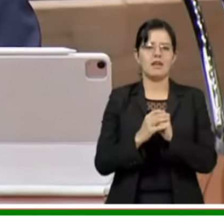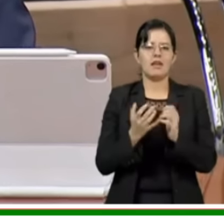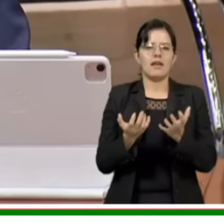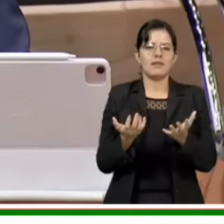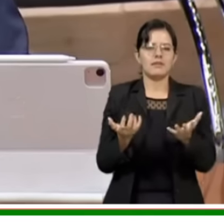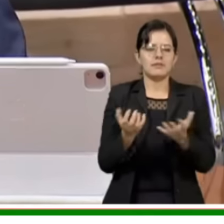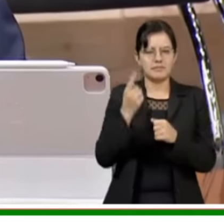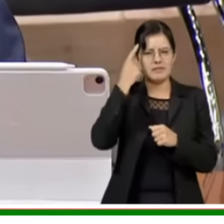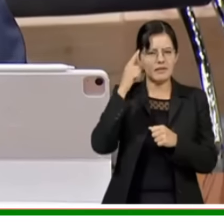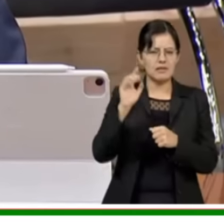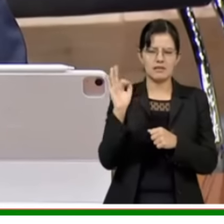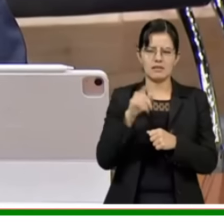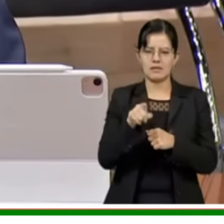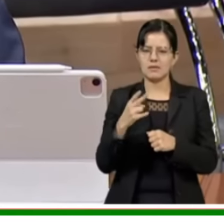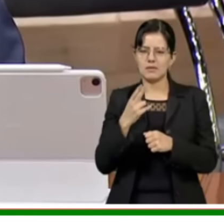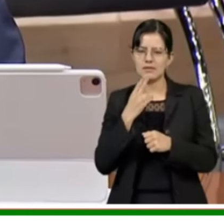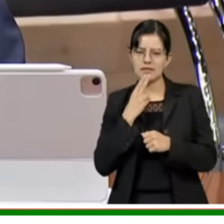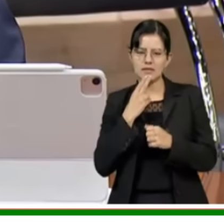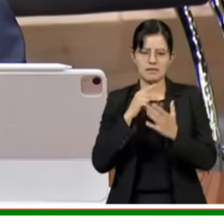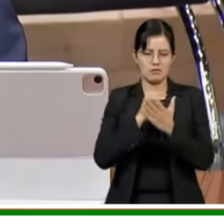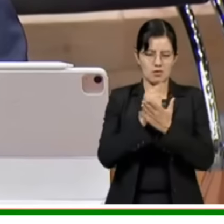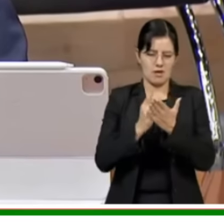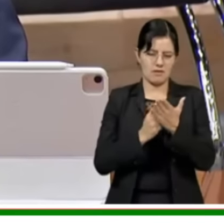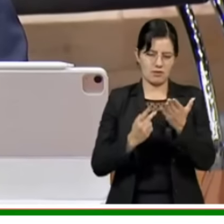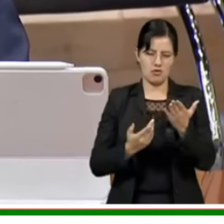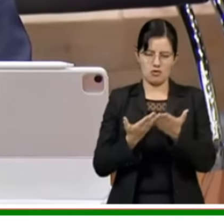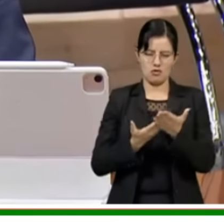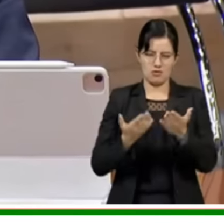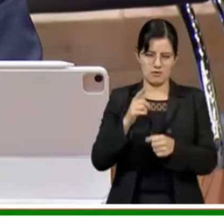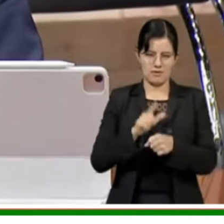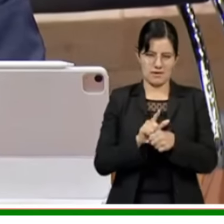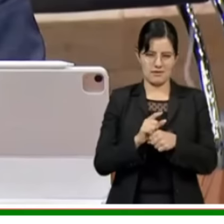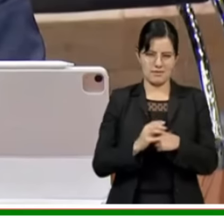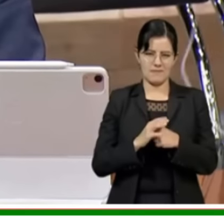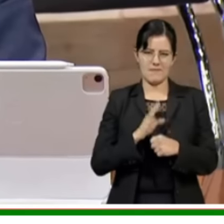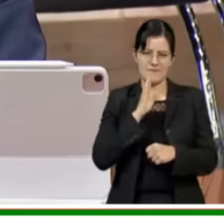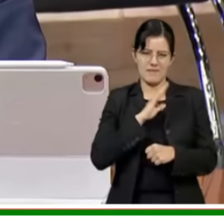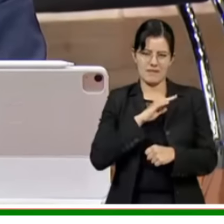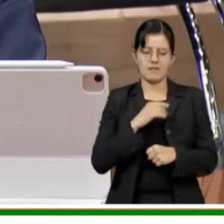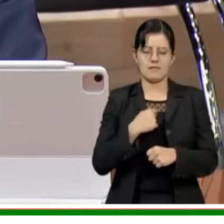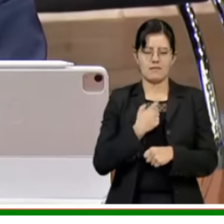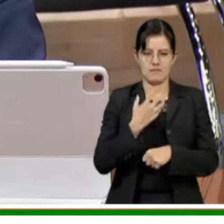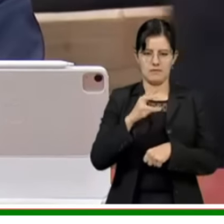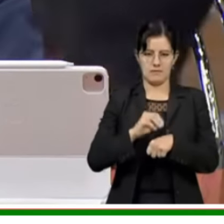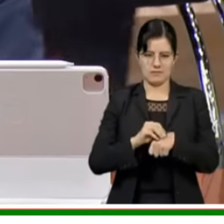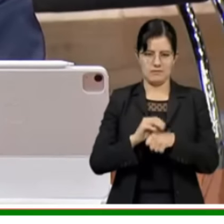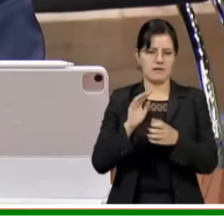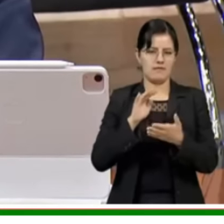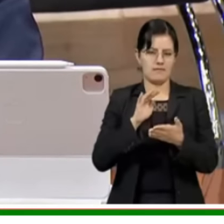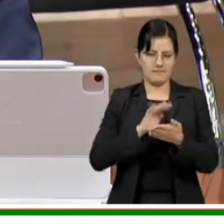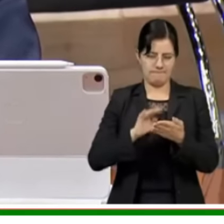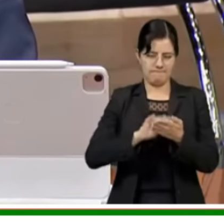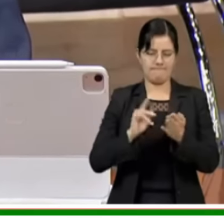los programas sociales Me permito leer